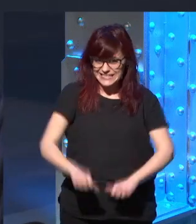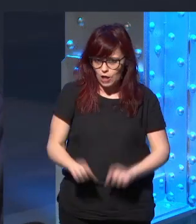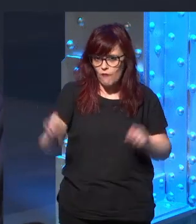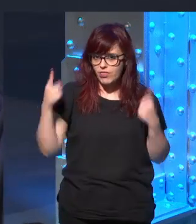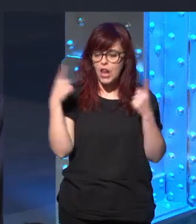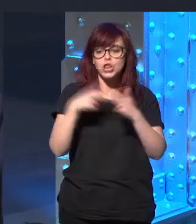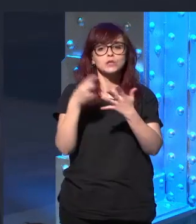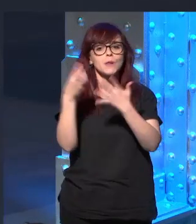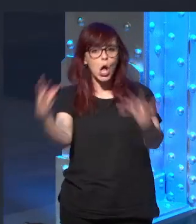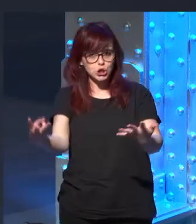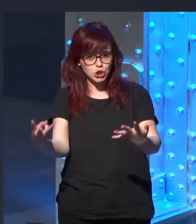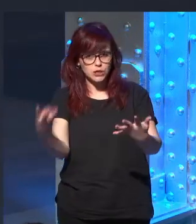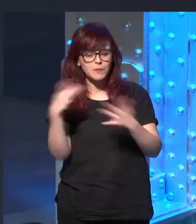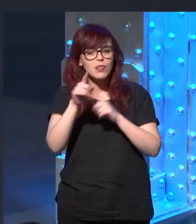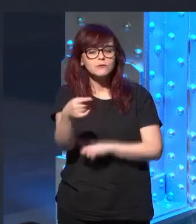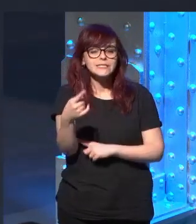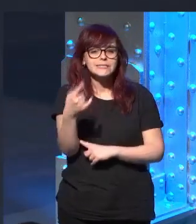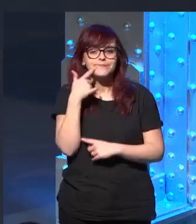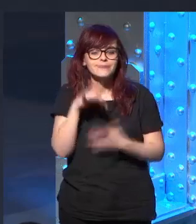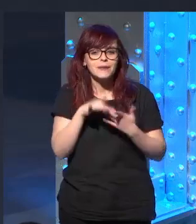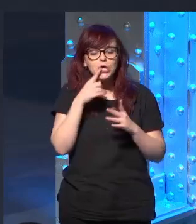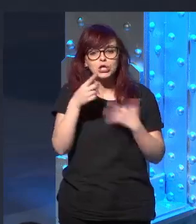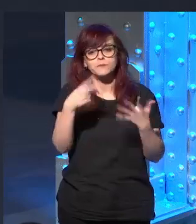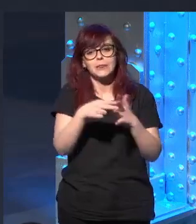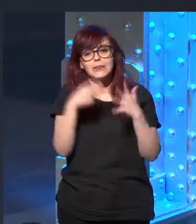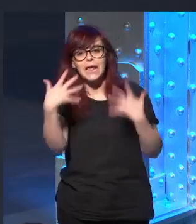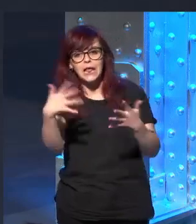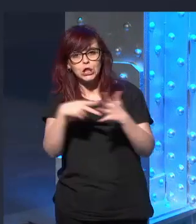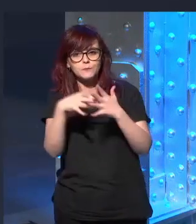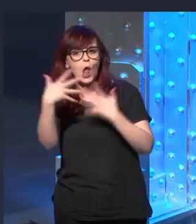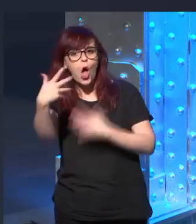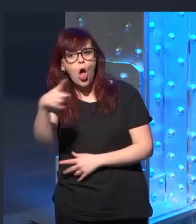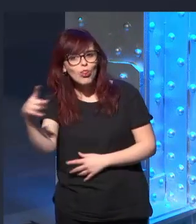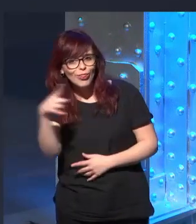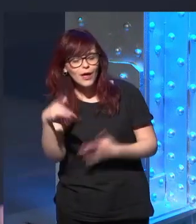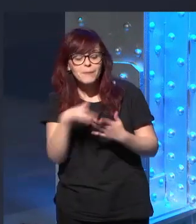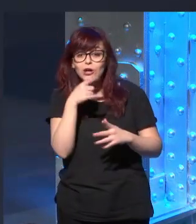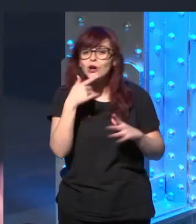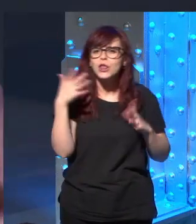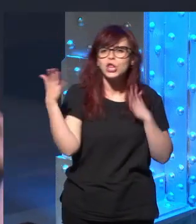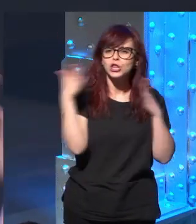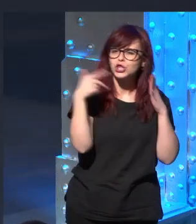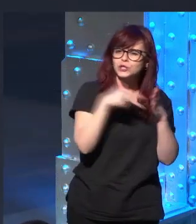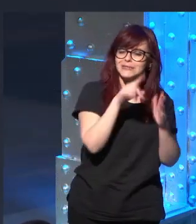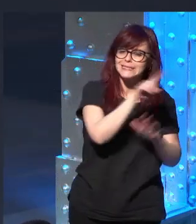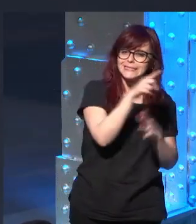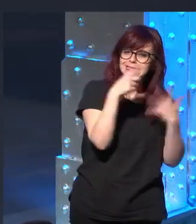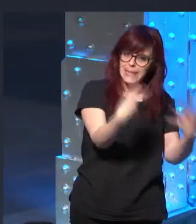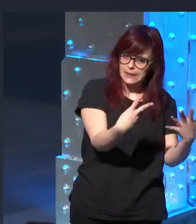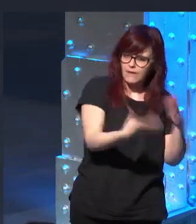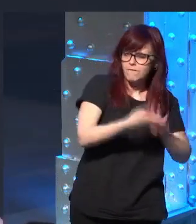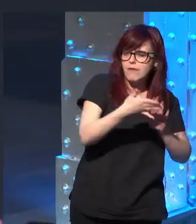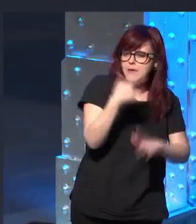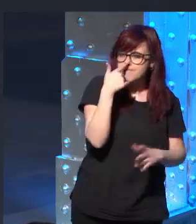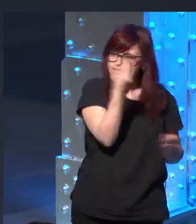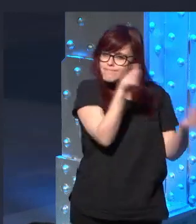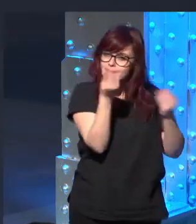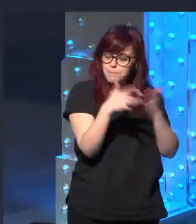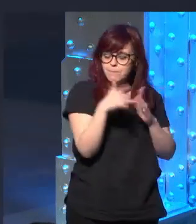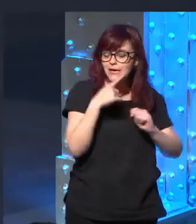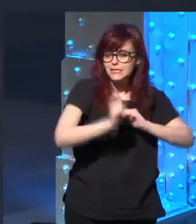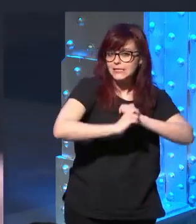oficial fue en el 2008 y luego se hizo latente en los años 2010-2011, ¿no? Y en el 2007 creo que ya estaban todas las pistas que demostraban todo